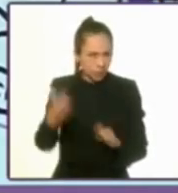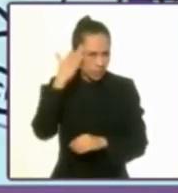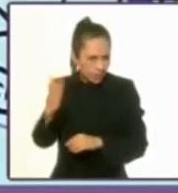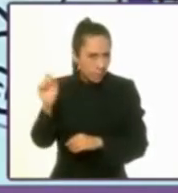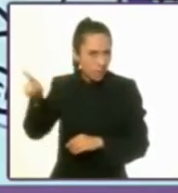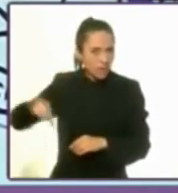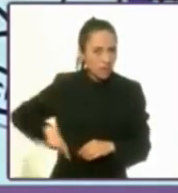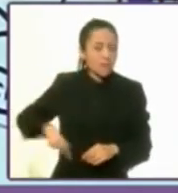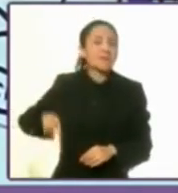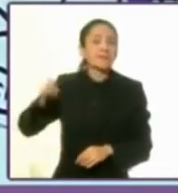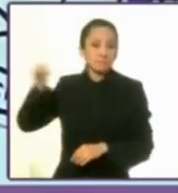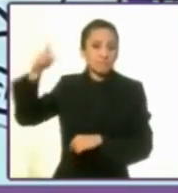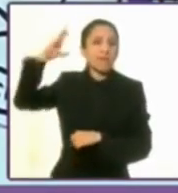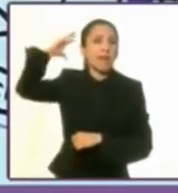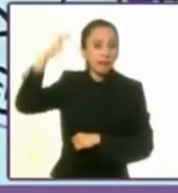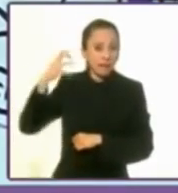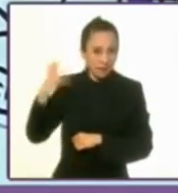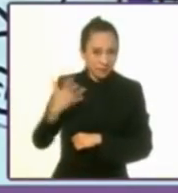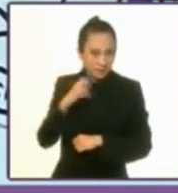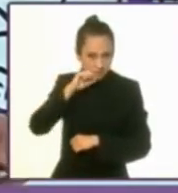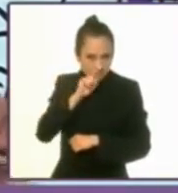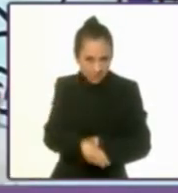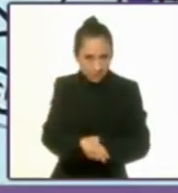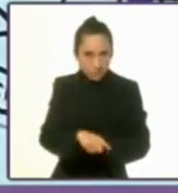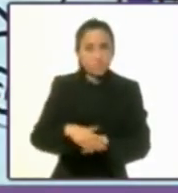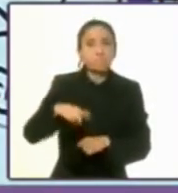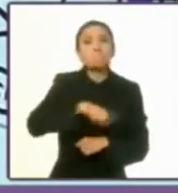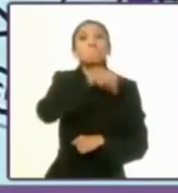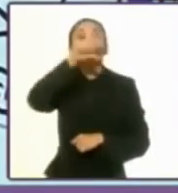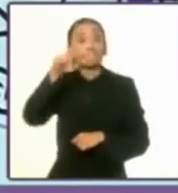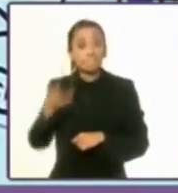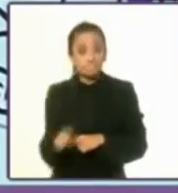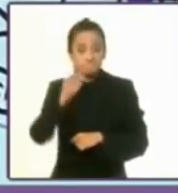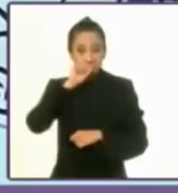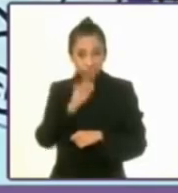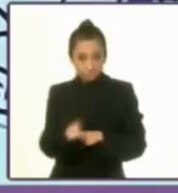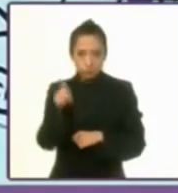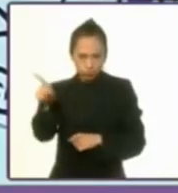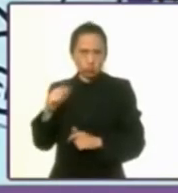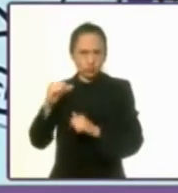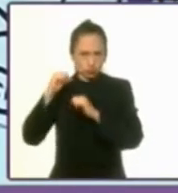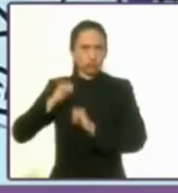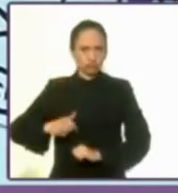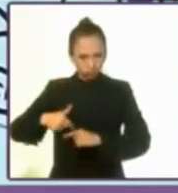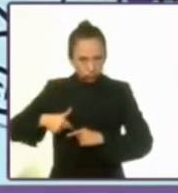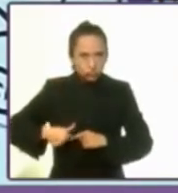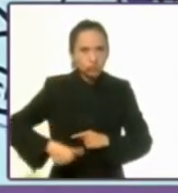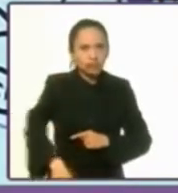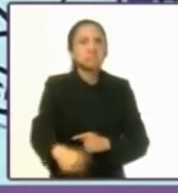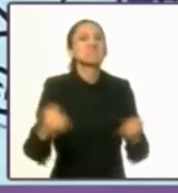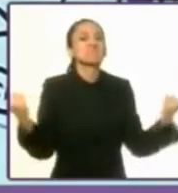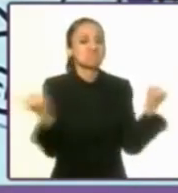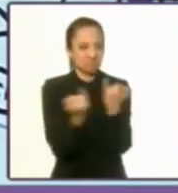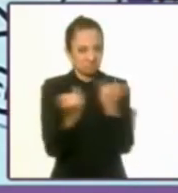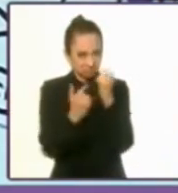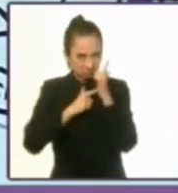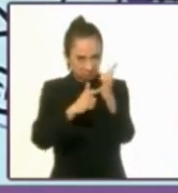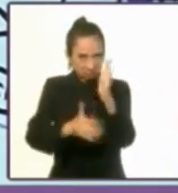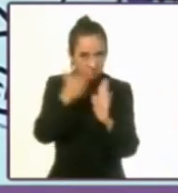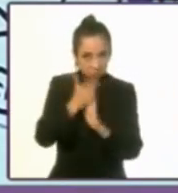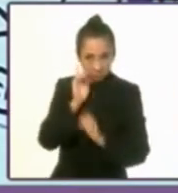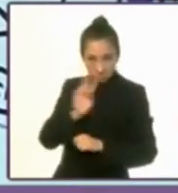sheinbaum y que fue completada durante su administración tal y como lo muestra la siguiente fotografía